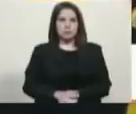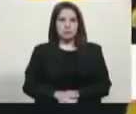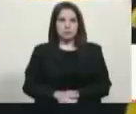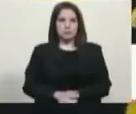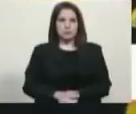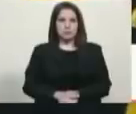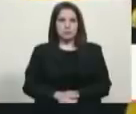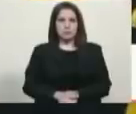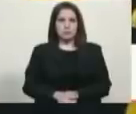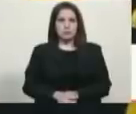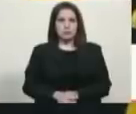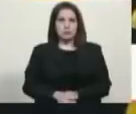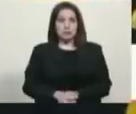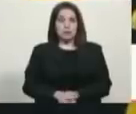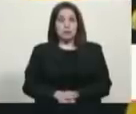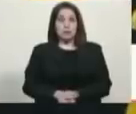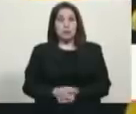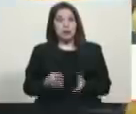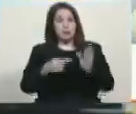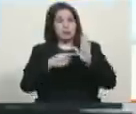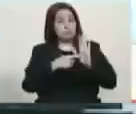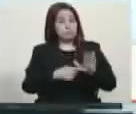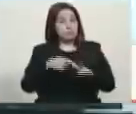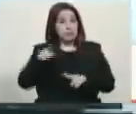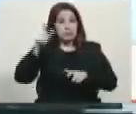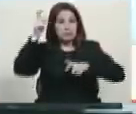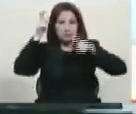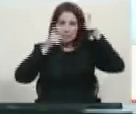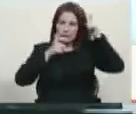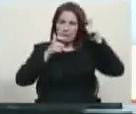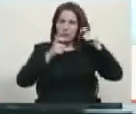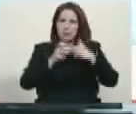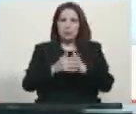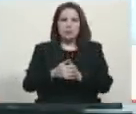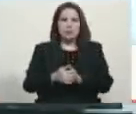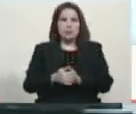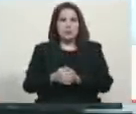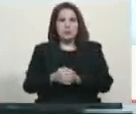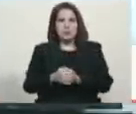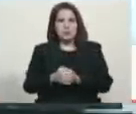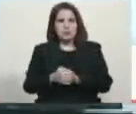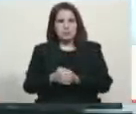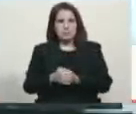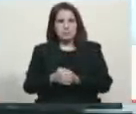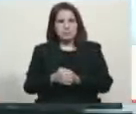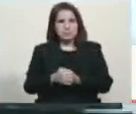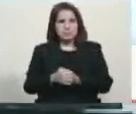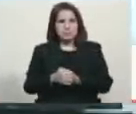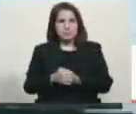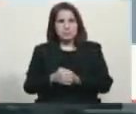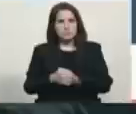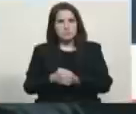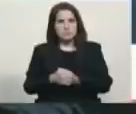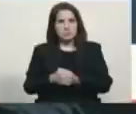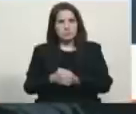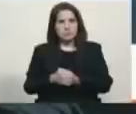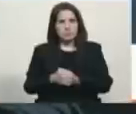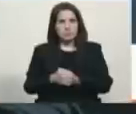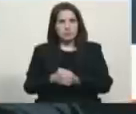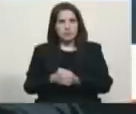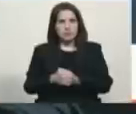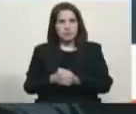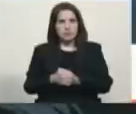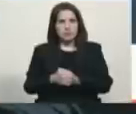Esta es la obra por la cual se recordará a Fidel y a Chávez por generaciones y generaciones, por décadas.